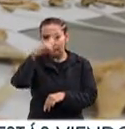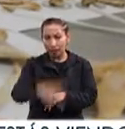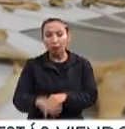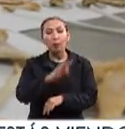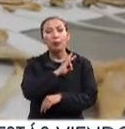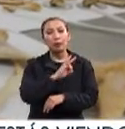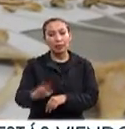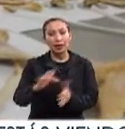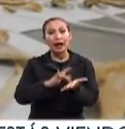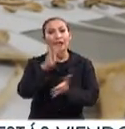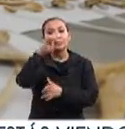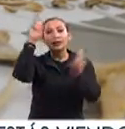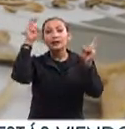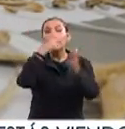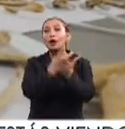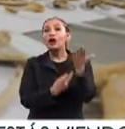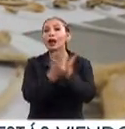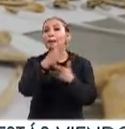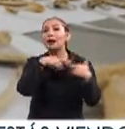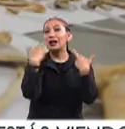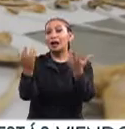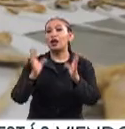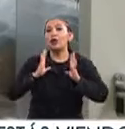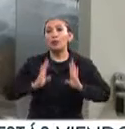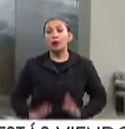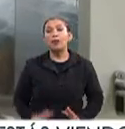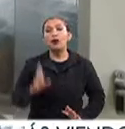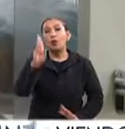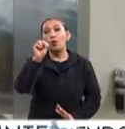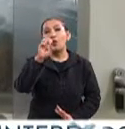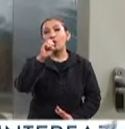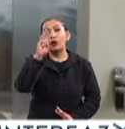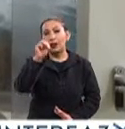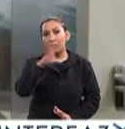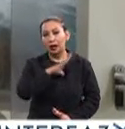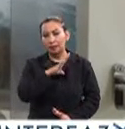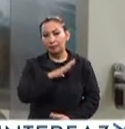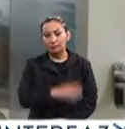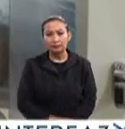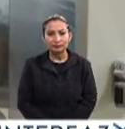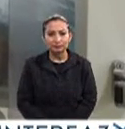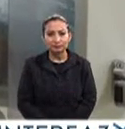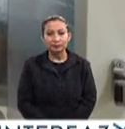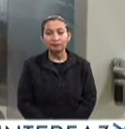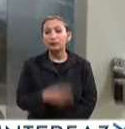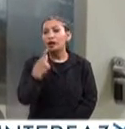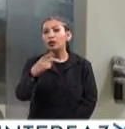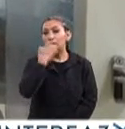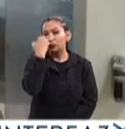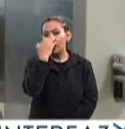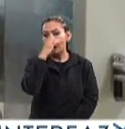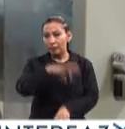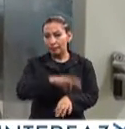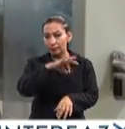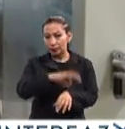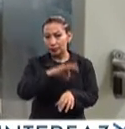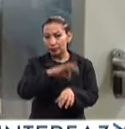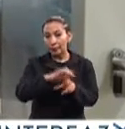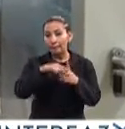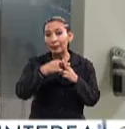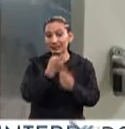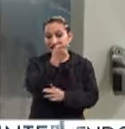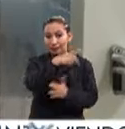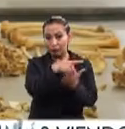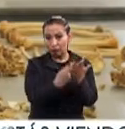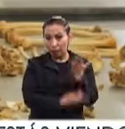es posible gracias al programa de donación de cuerpos de la Universidad Nacional Autónoma de México. Su Facultad de Medicina puso en